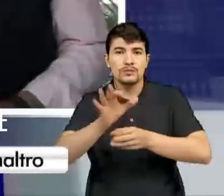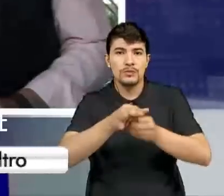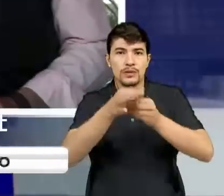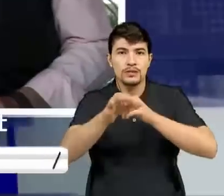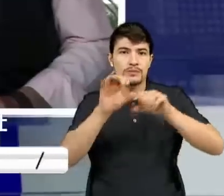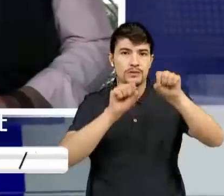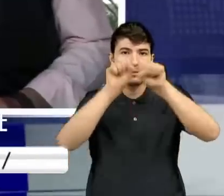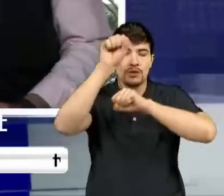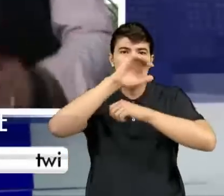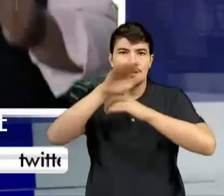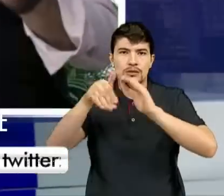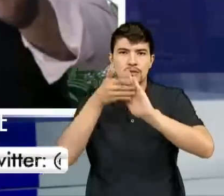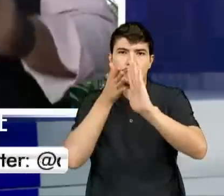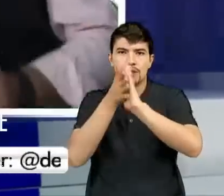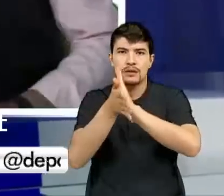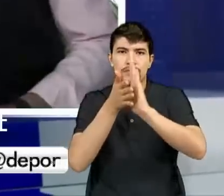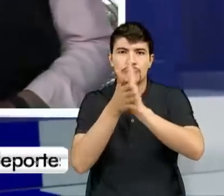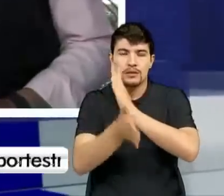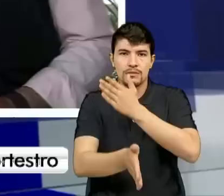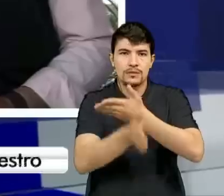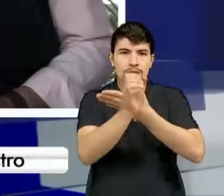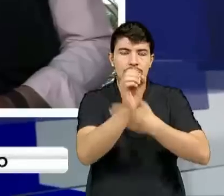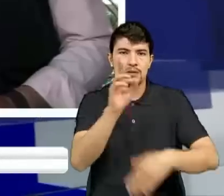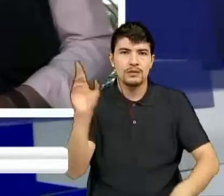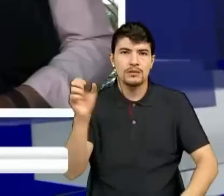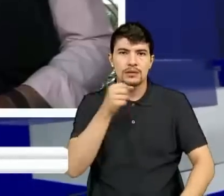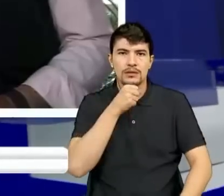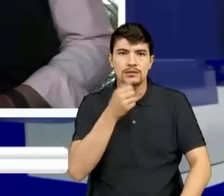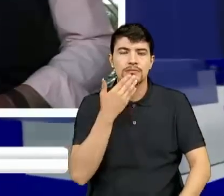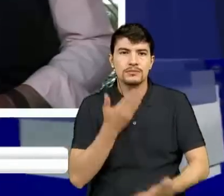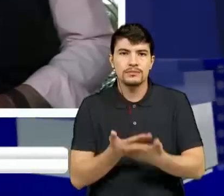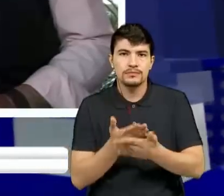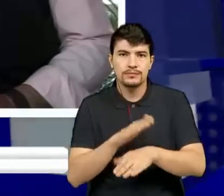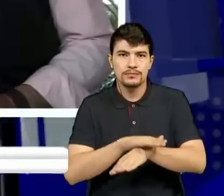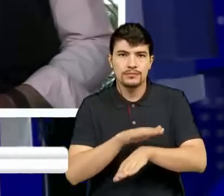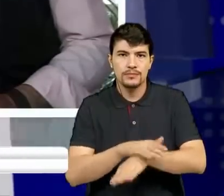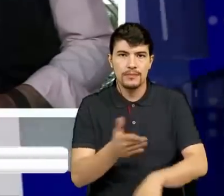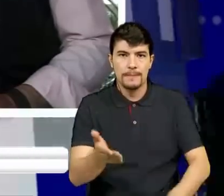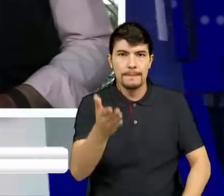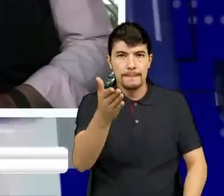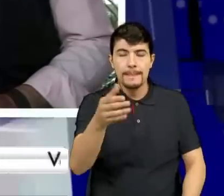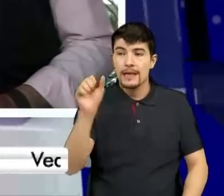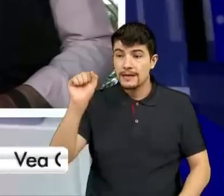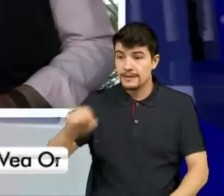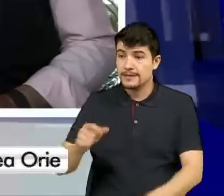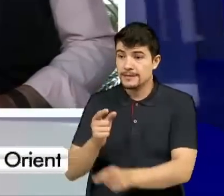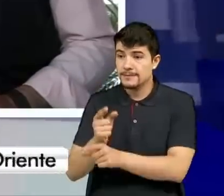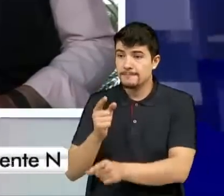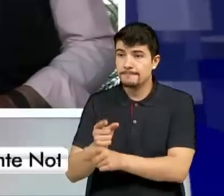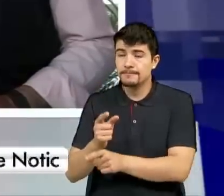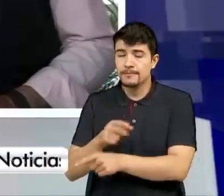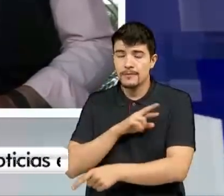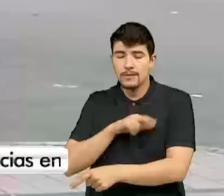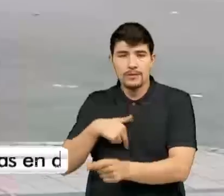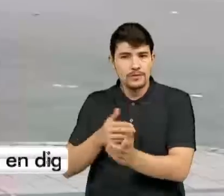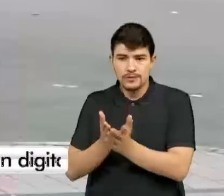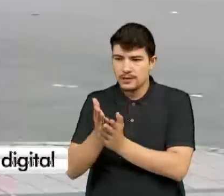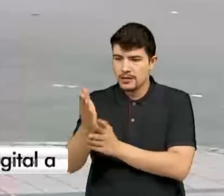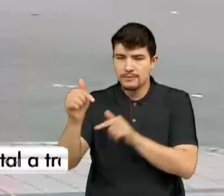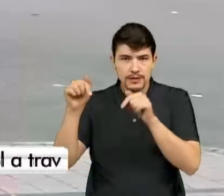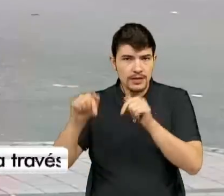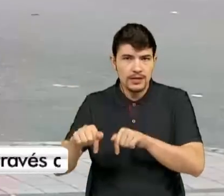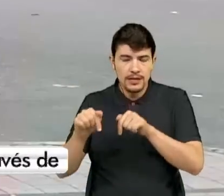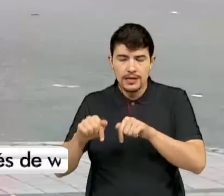Esta es la información que tenemos por ahora, John. Continúe usted con más información. Así es, Edward, pues efectivamente nosotros seguimos